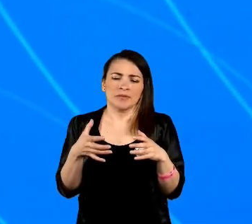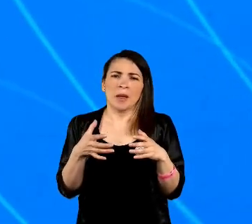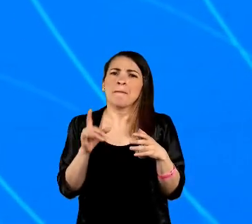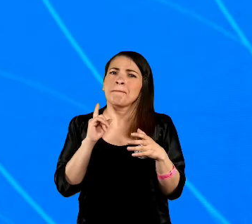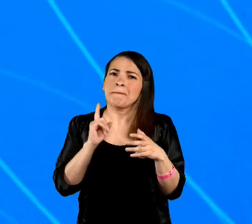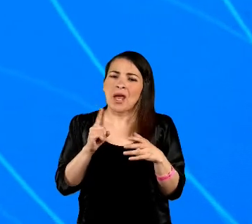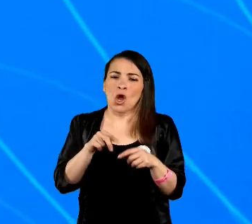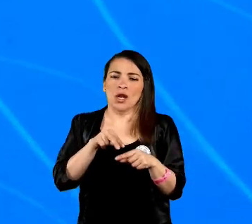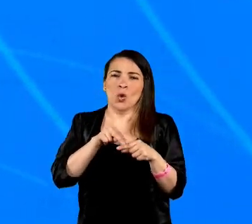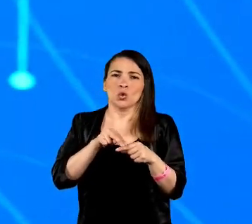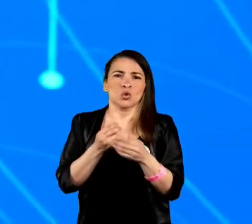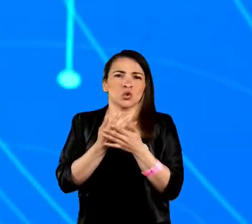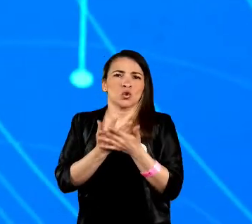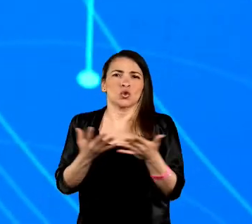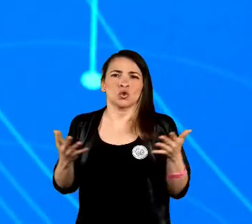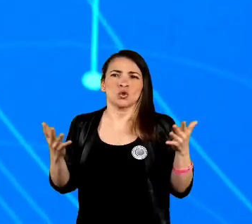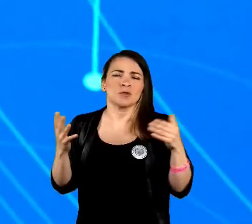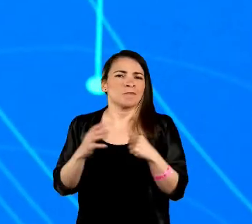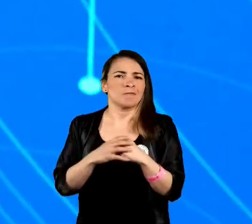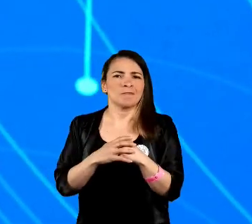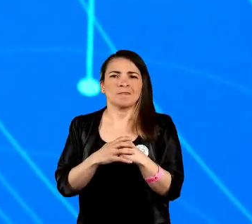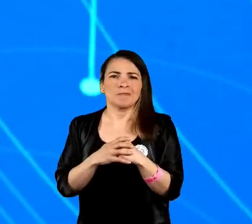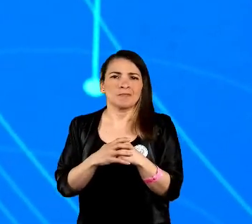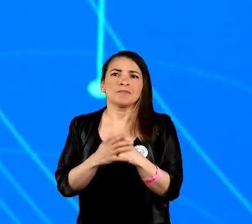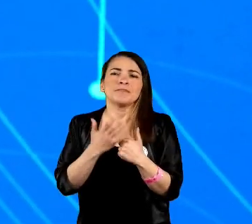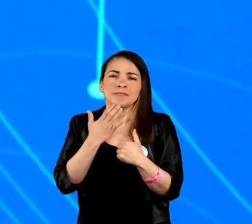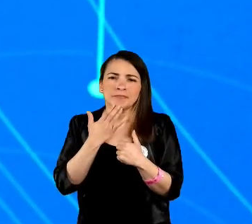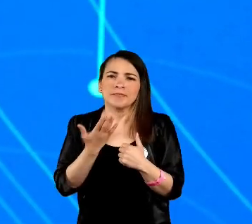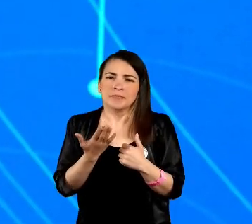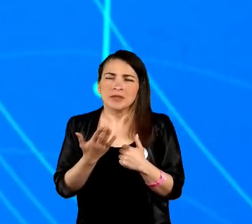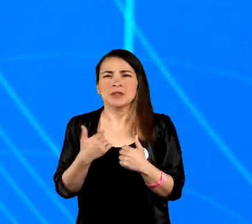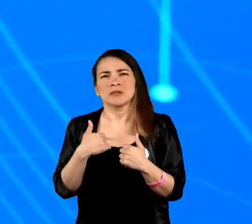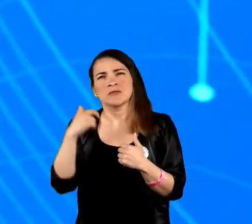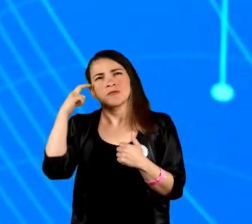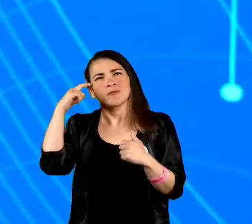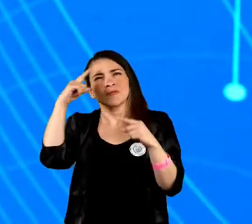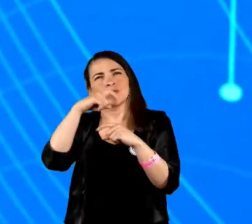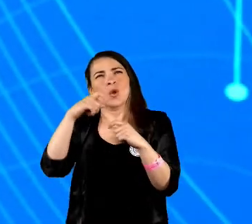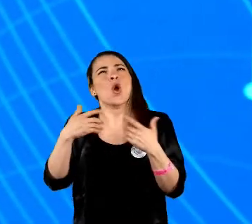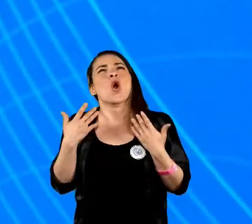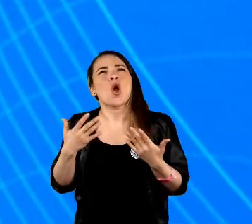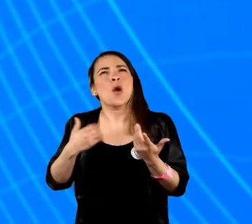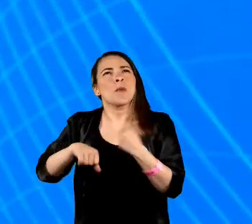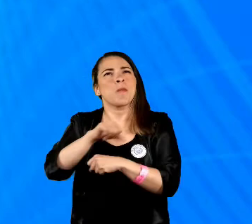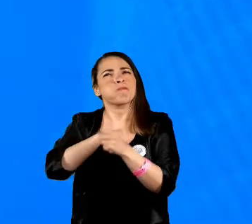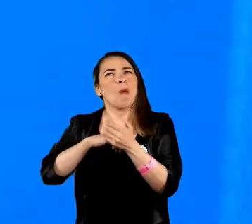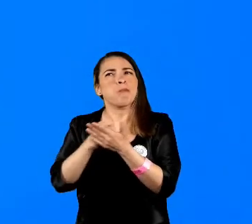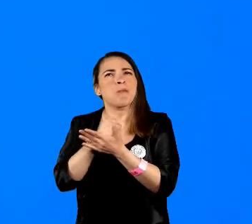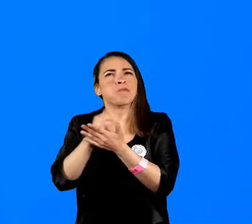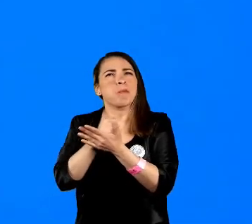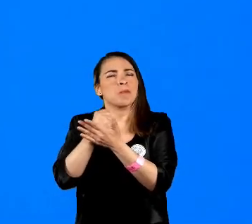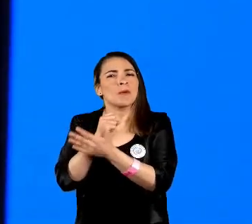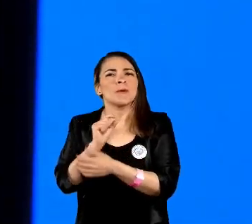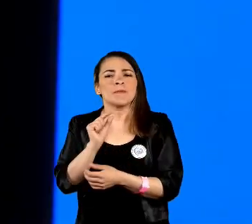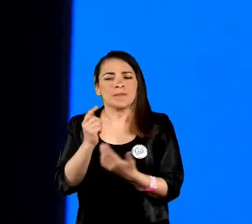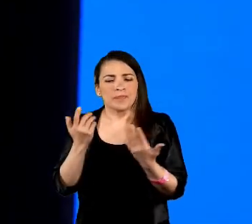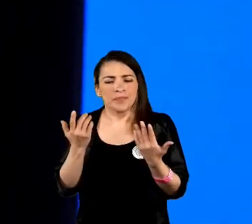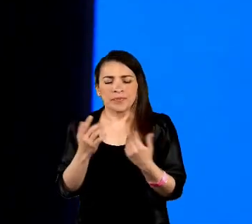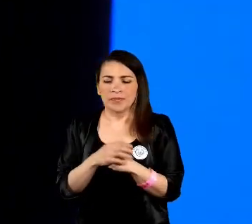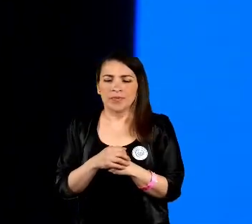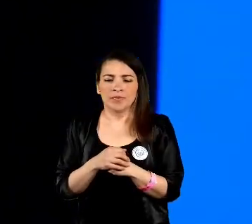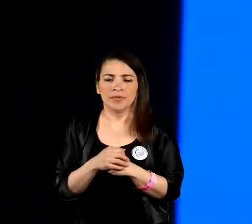eso también está bueno cuando ya estás en el camino a entender cómo te valorizas hay pocos esquemas porque las principales no tenemos